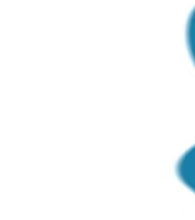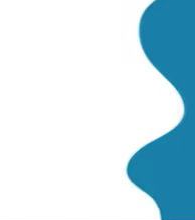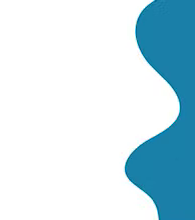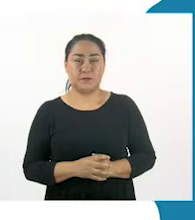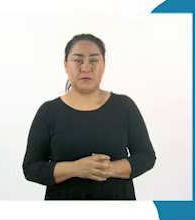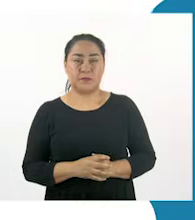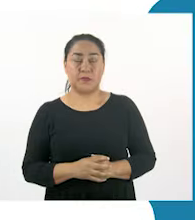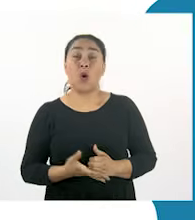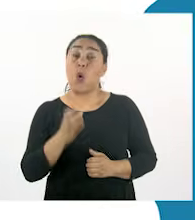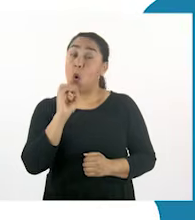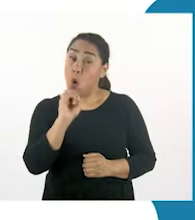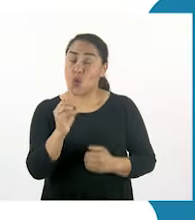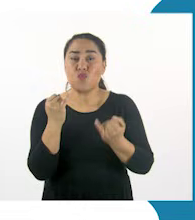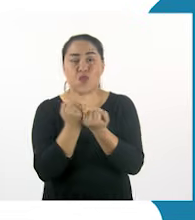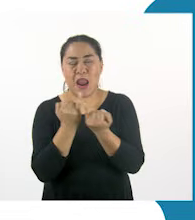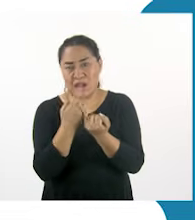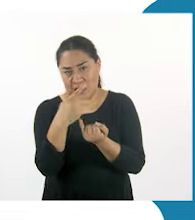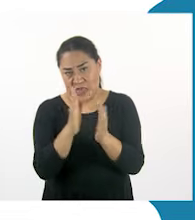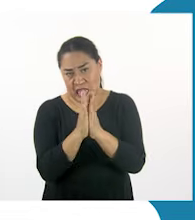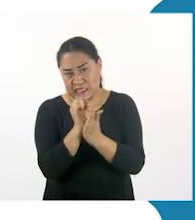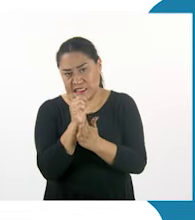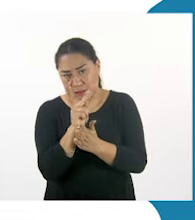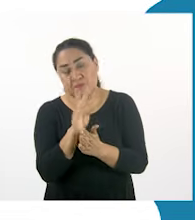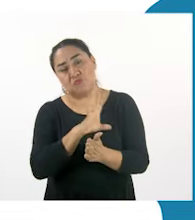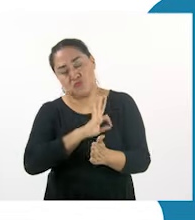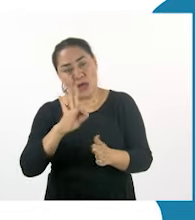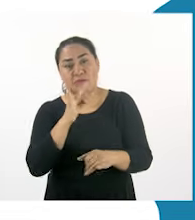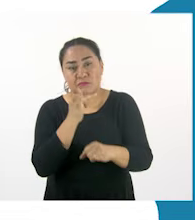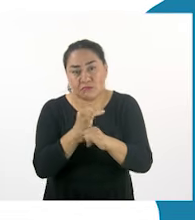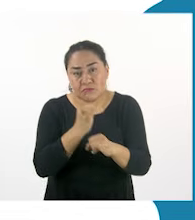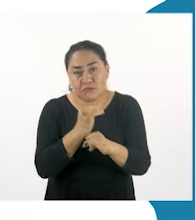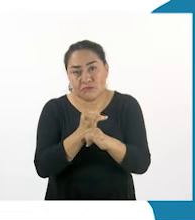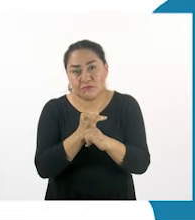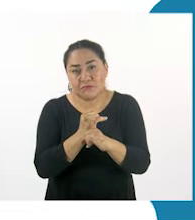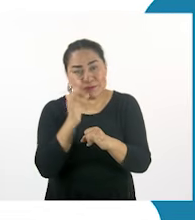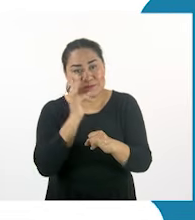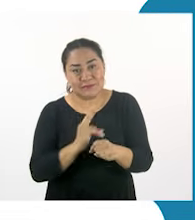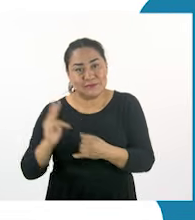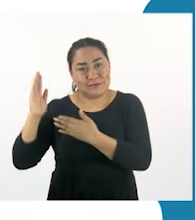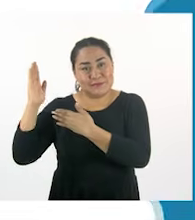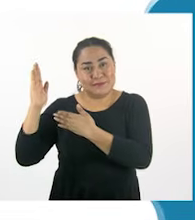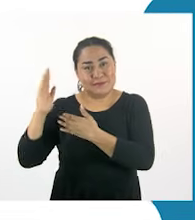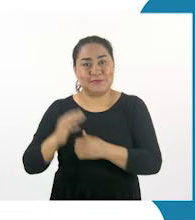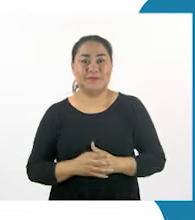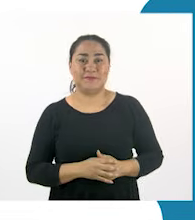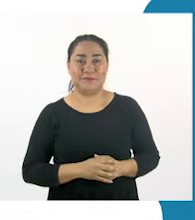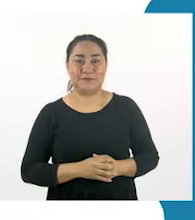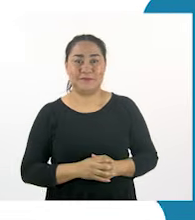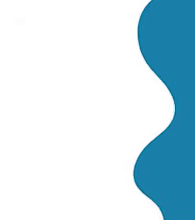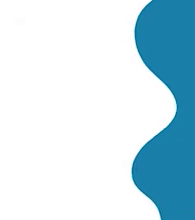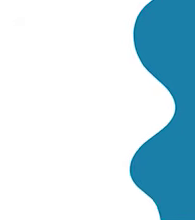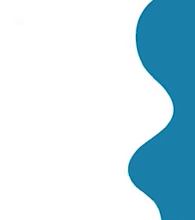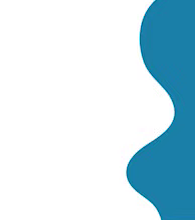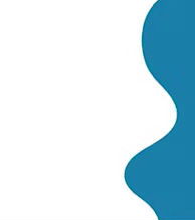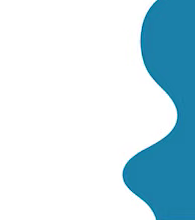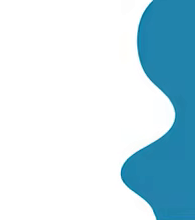También puedes encontrar los libros de texto en la página conalitec.cep.gov.mx